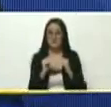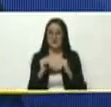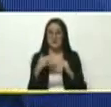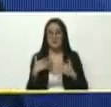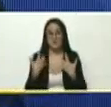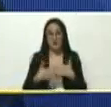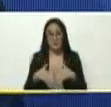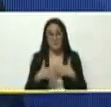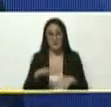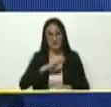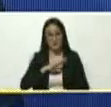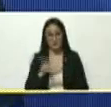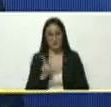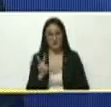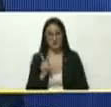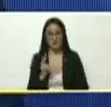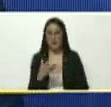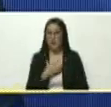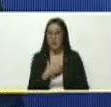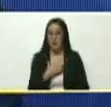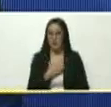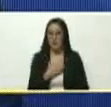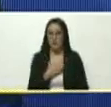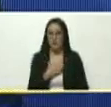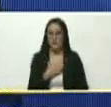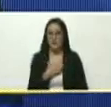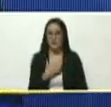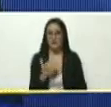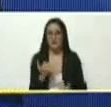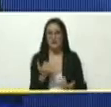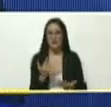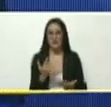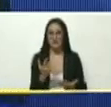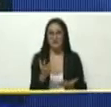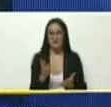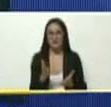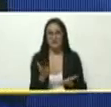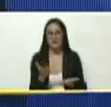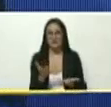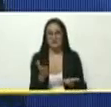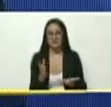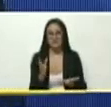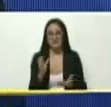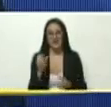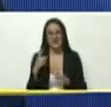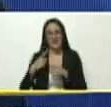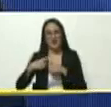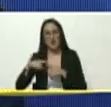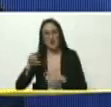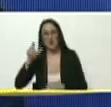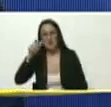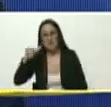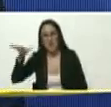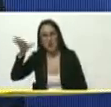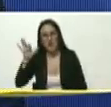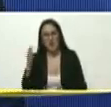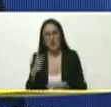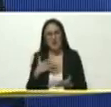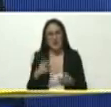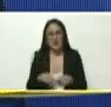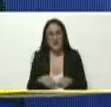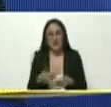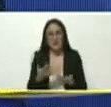industrias. No se puede entender esta obsesión y esta insensatez de Occidente de pretender mantener